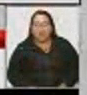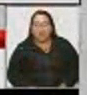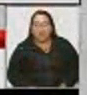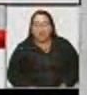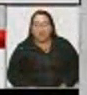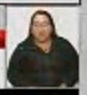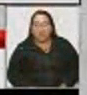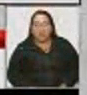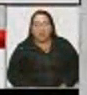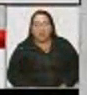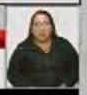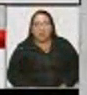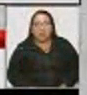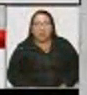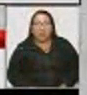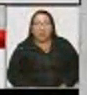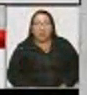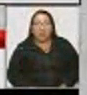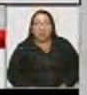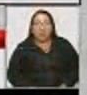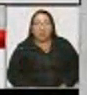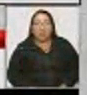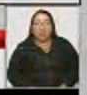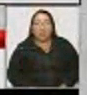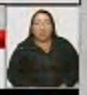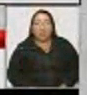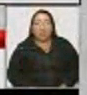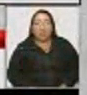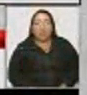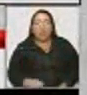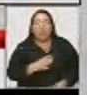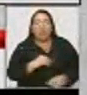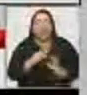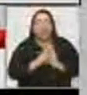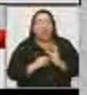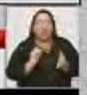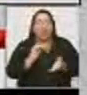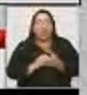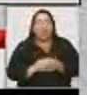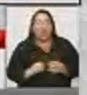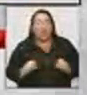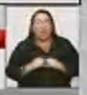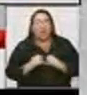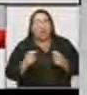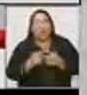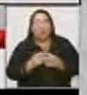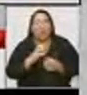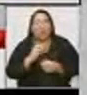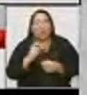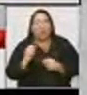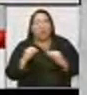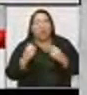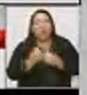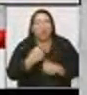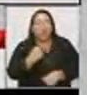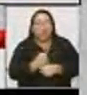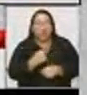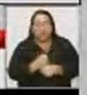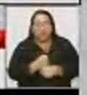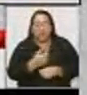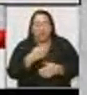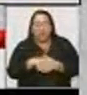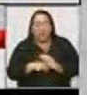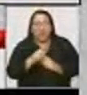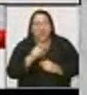005/2017-MIMP dispuso que las entidades del Gobierno Nacional y los gobiernos regionales instalen una comisión, comité o grupo de trabajo